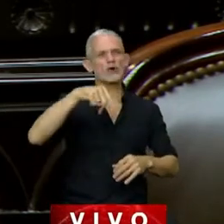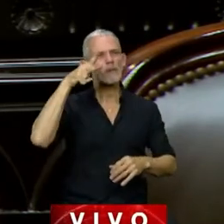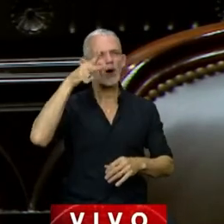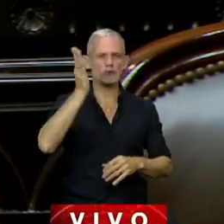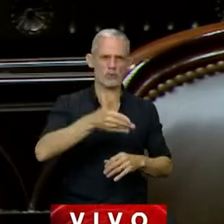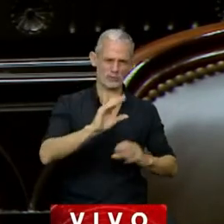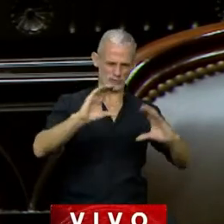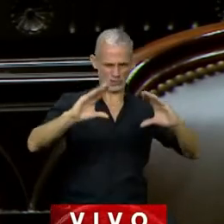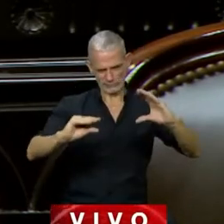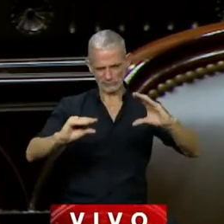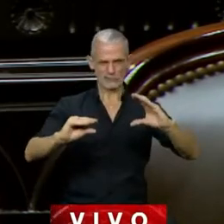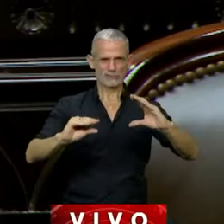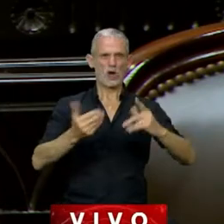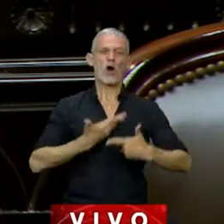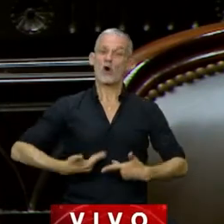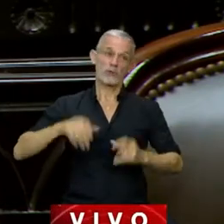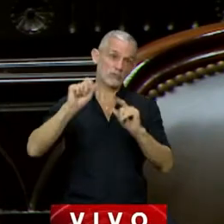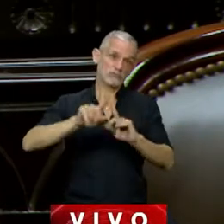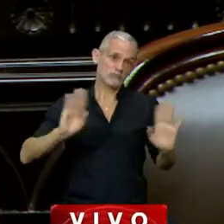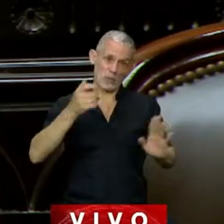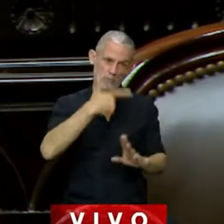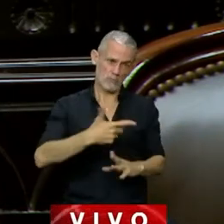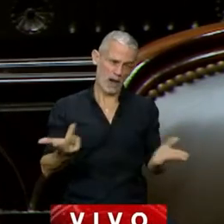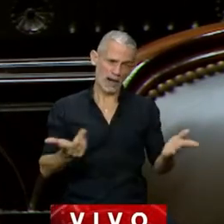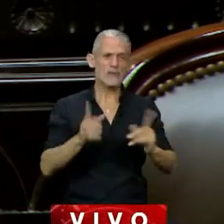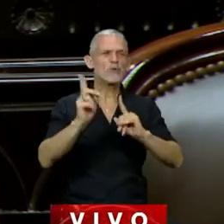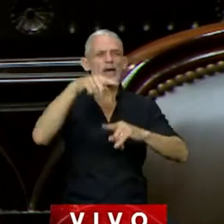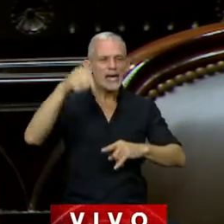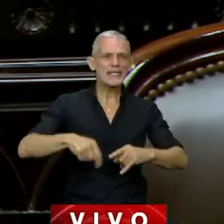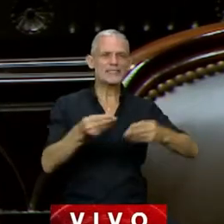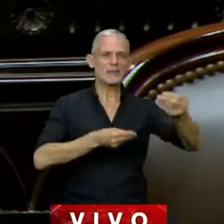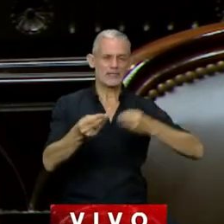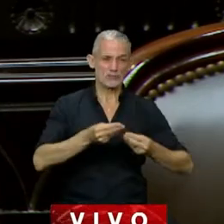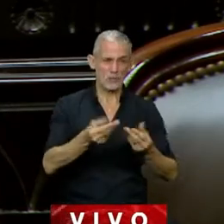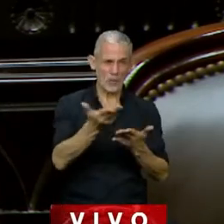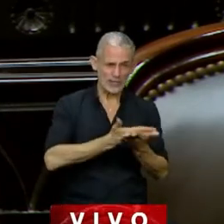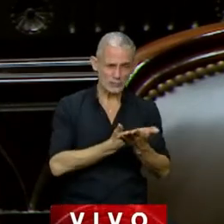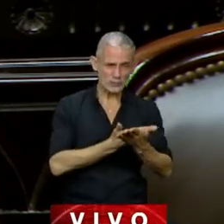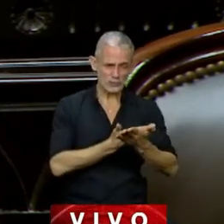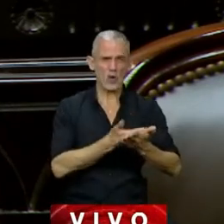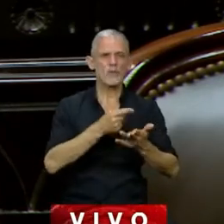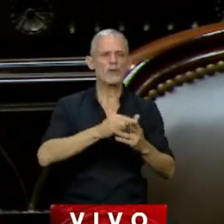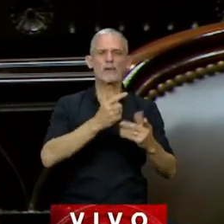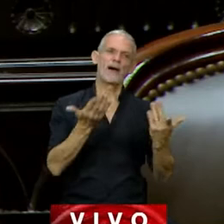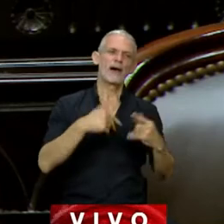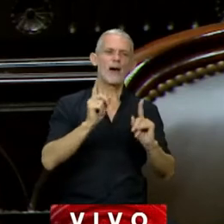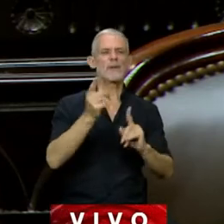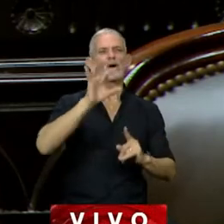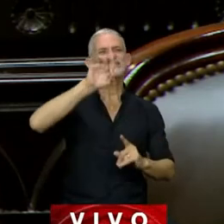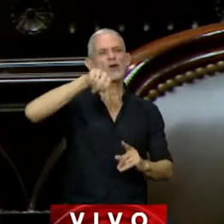4,8% como lo hizo el gobierno de ustedes. Que no es este el presupuesto que baja